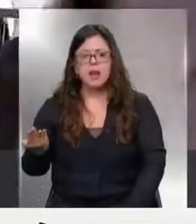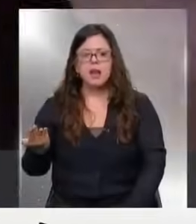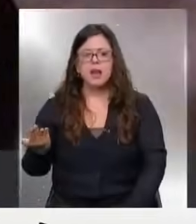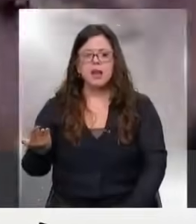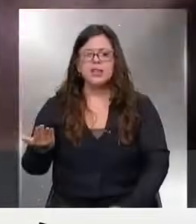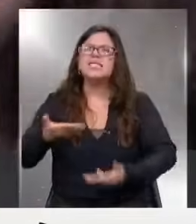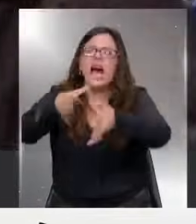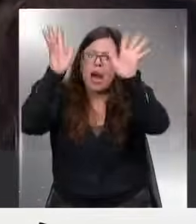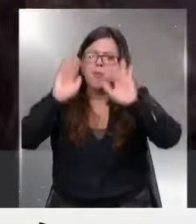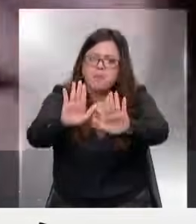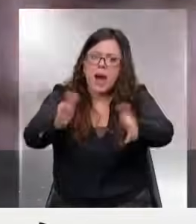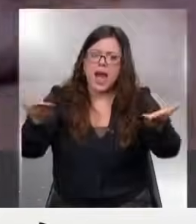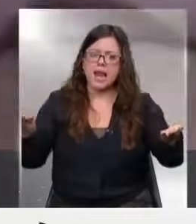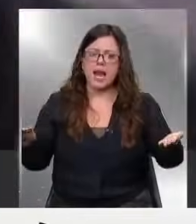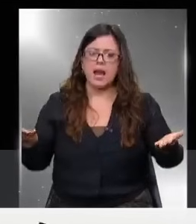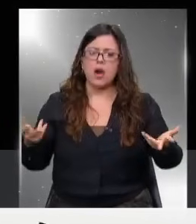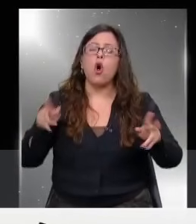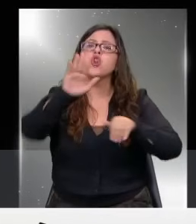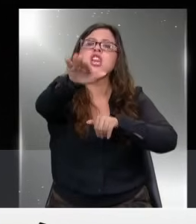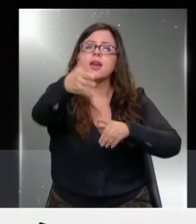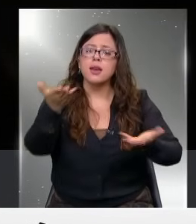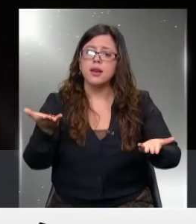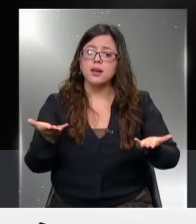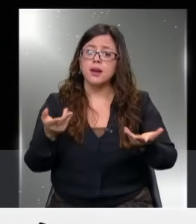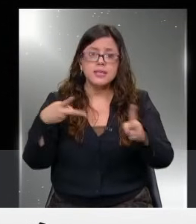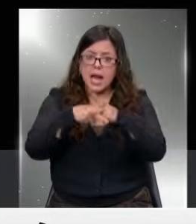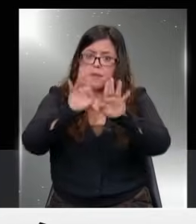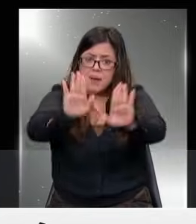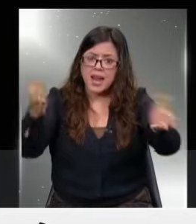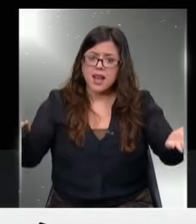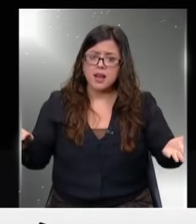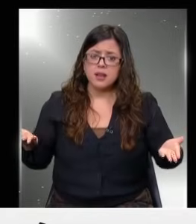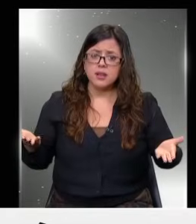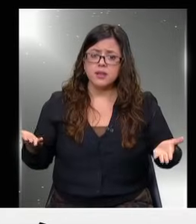Ya, pues, córtala. Oye, ya, córtala.